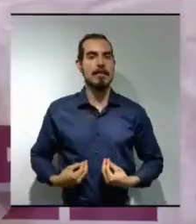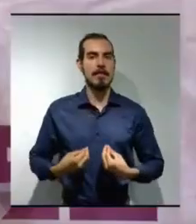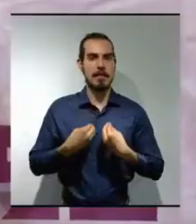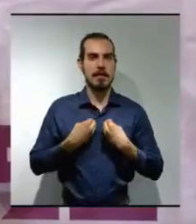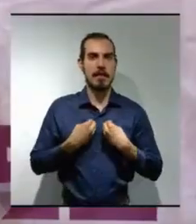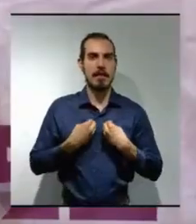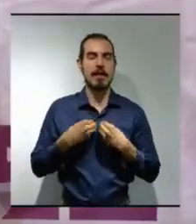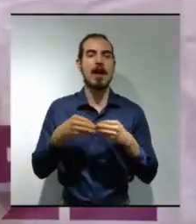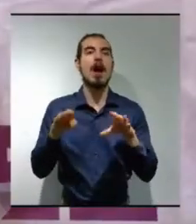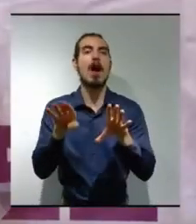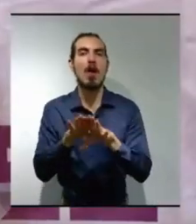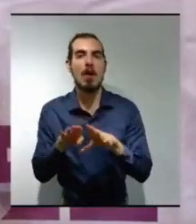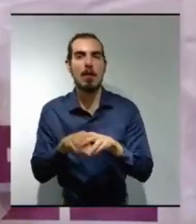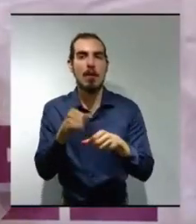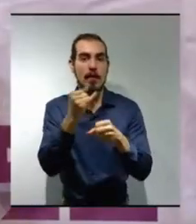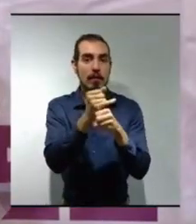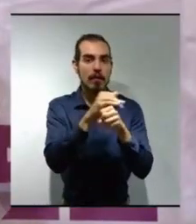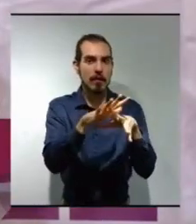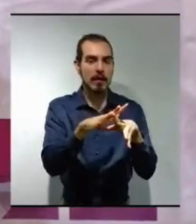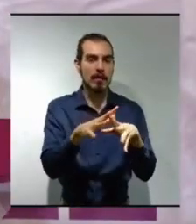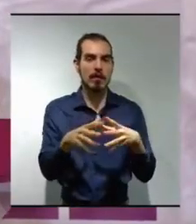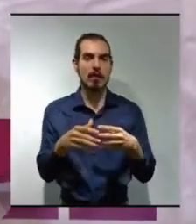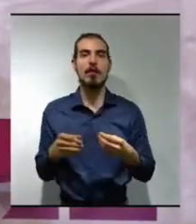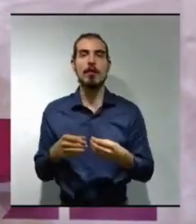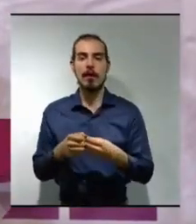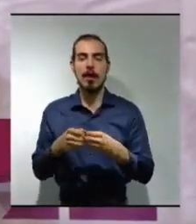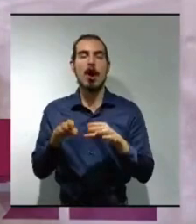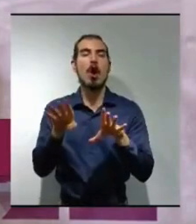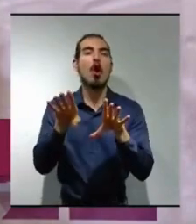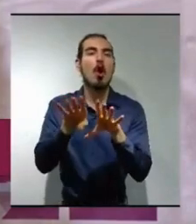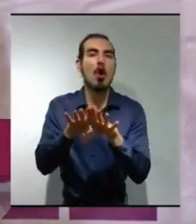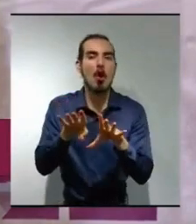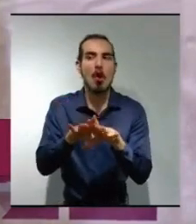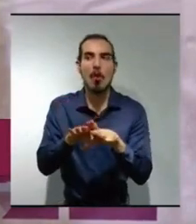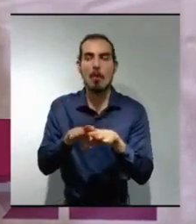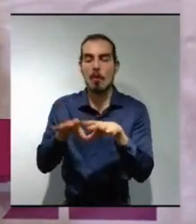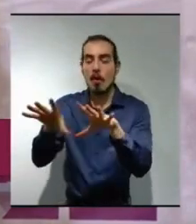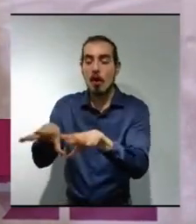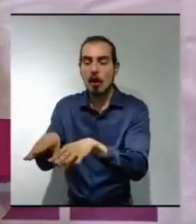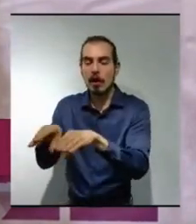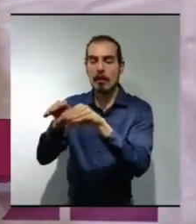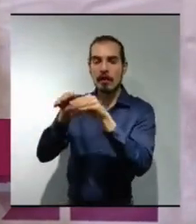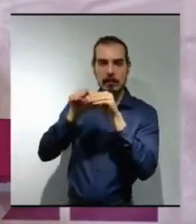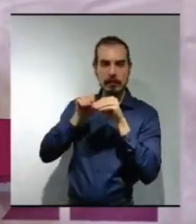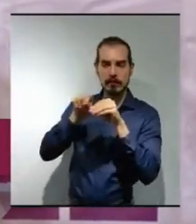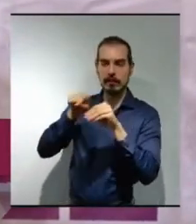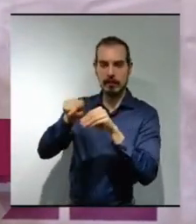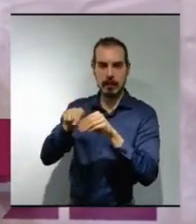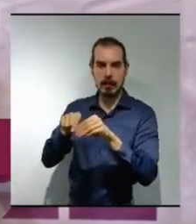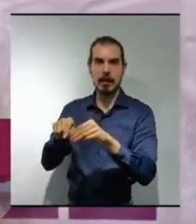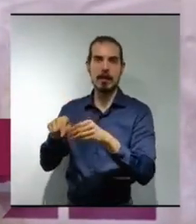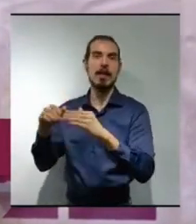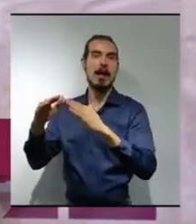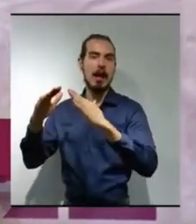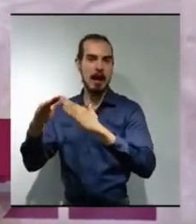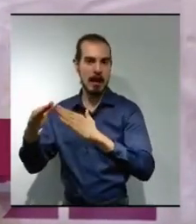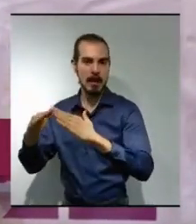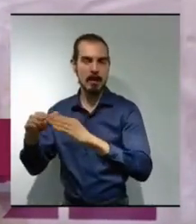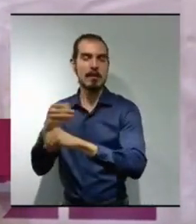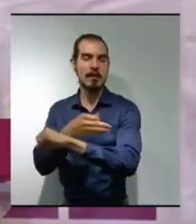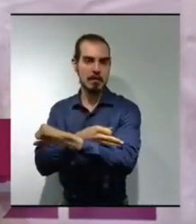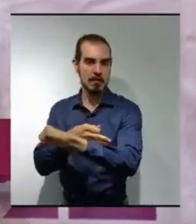la mayor información posible para la adquisición del patrimonio familiar, ¿no? Dentro de un solo